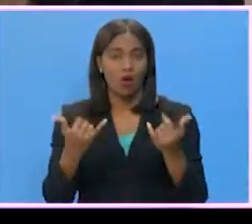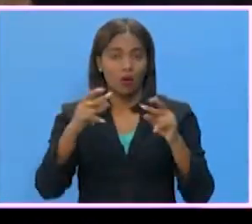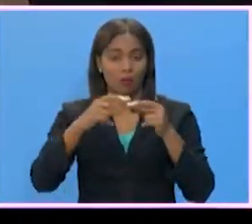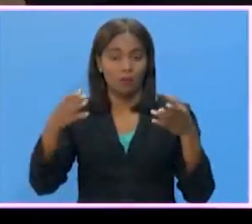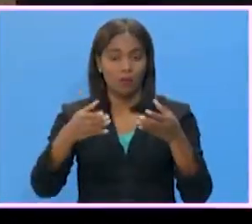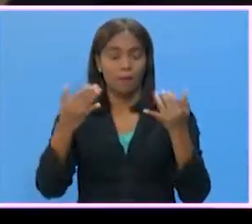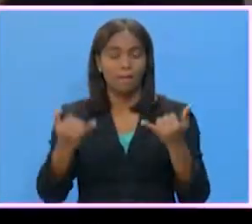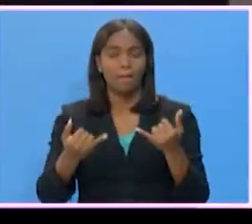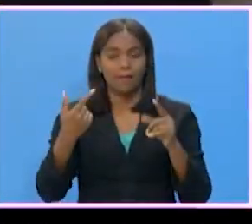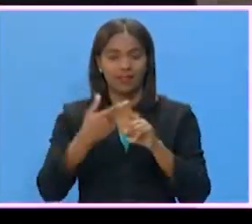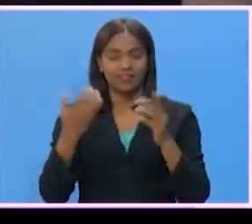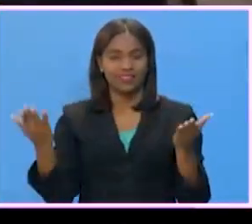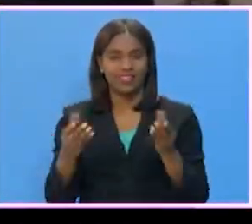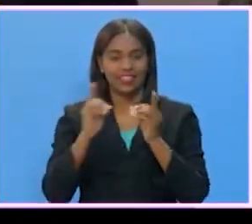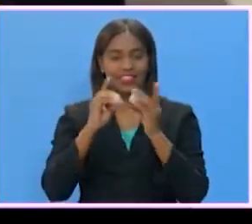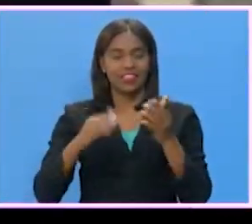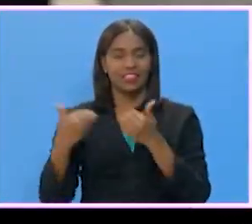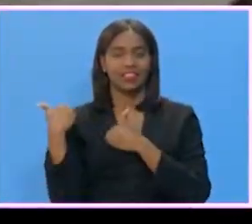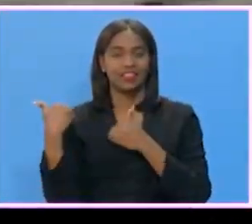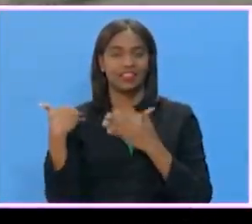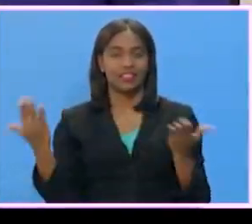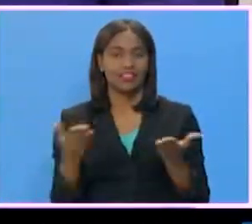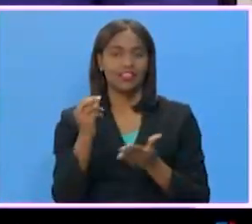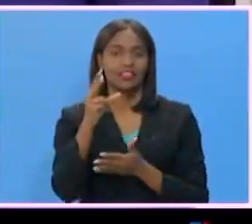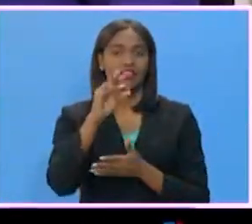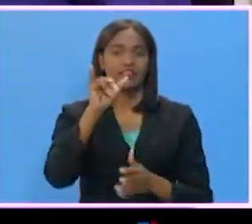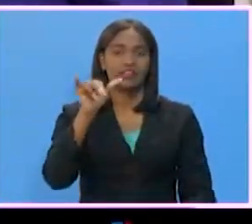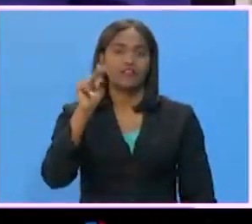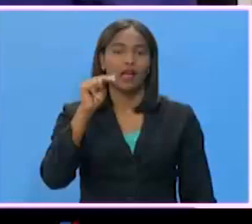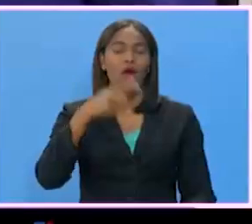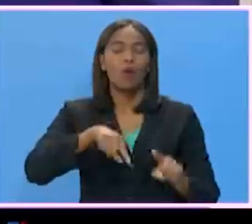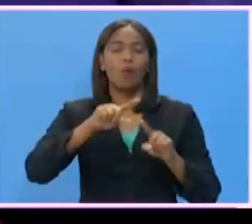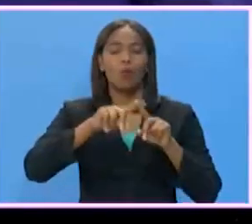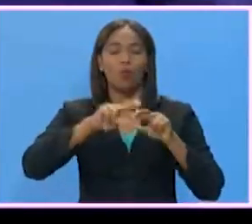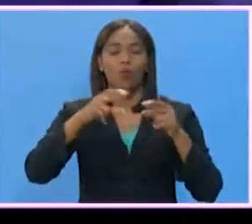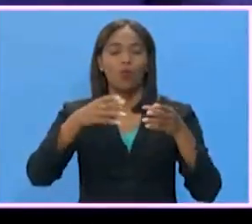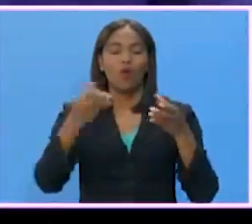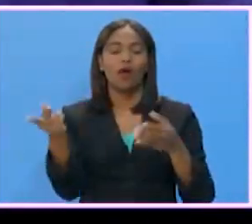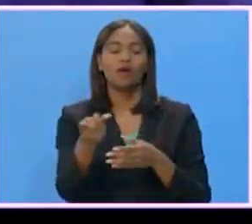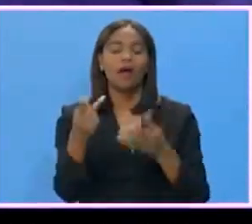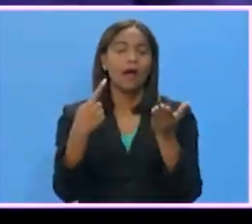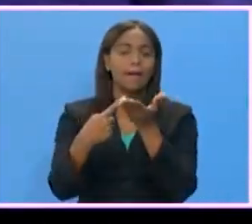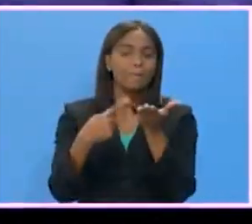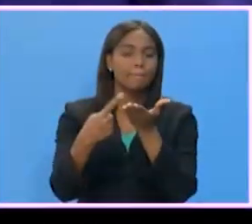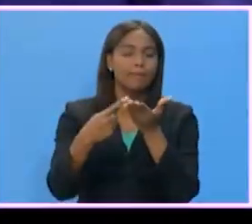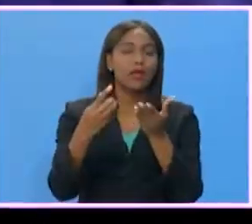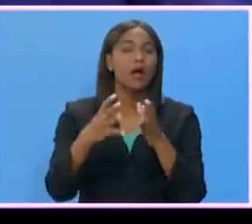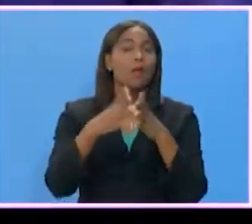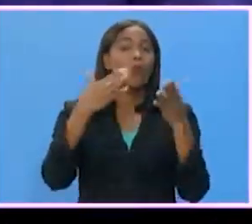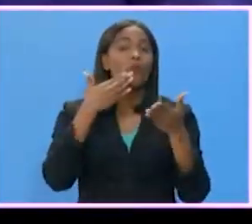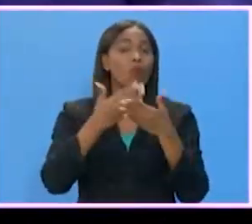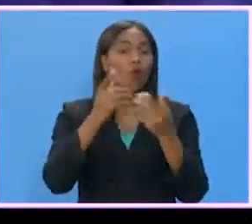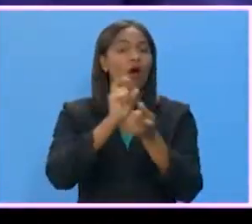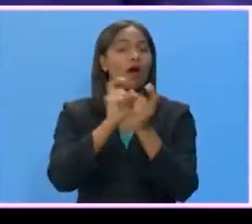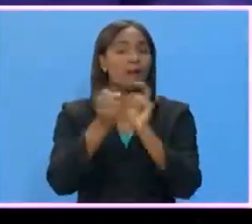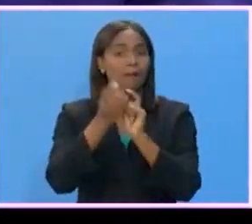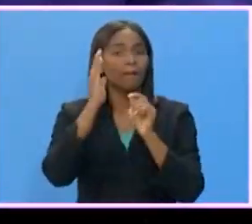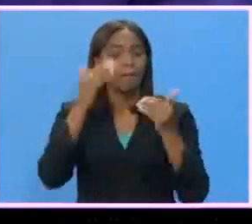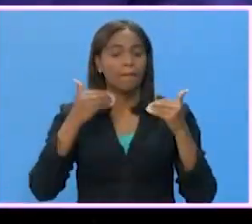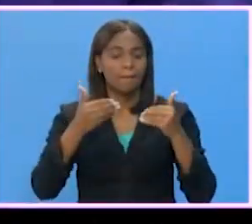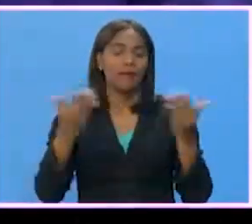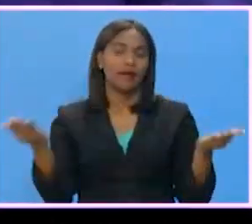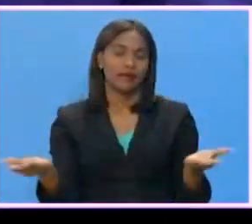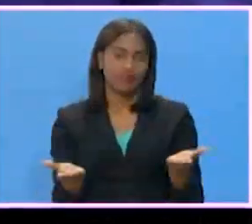de la Corporación Estatal de Radio y Televisión, Iván Ruiz, durante un encuentro en el que ambos hablaron de los grandes cambios que se realizarán en la